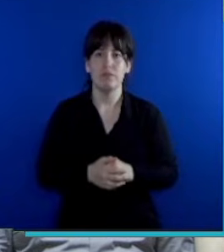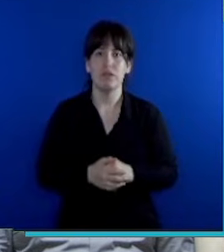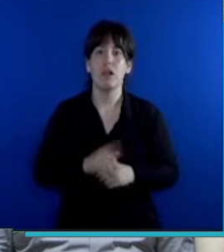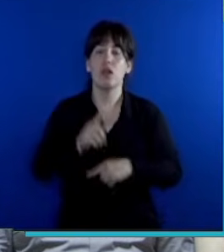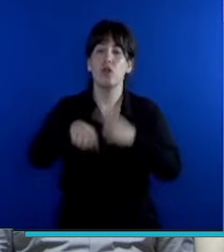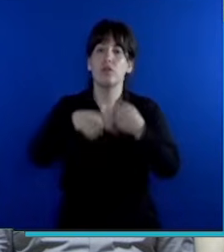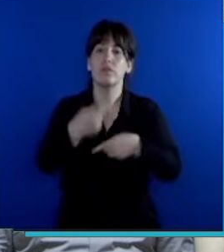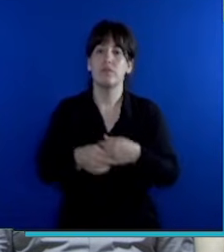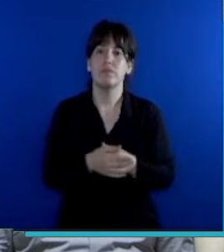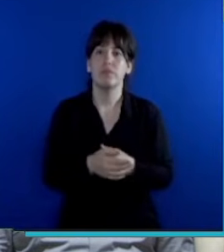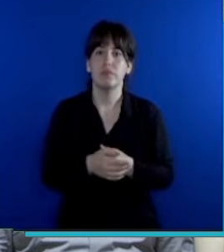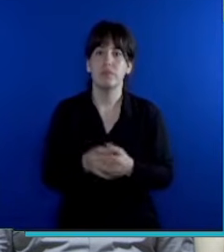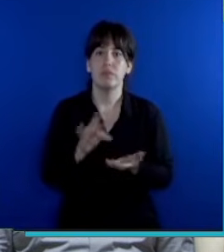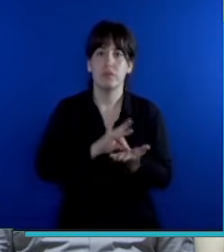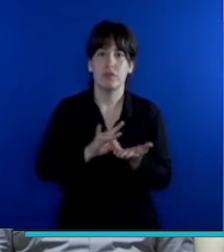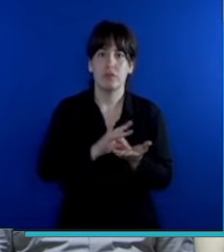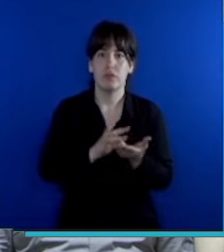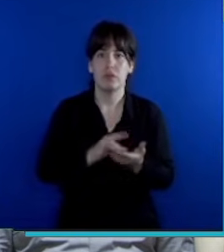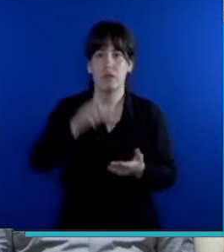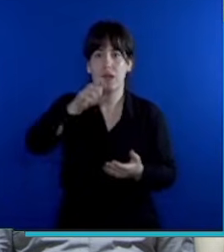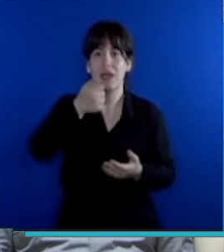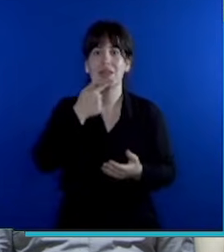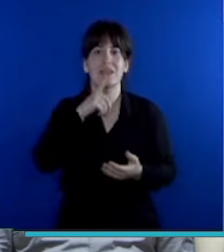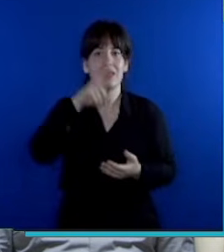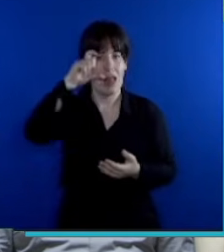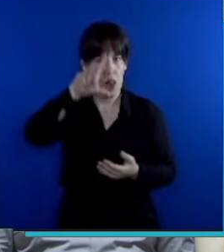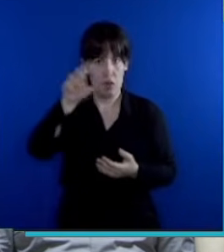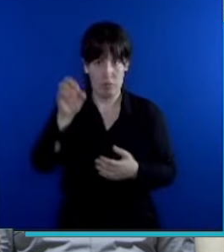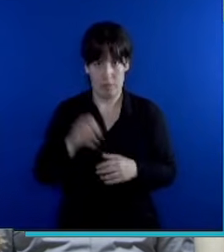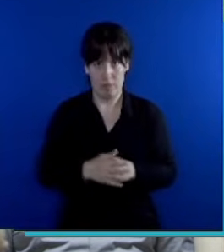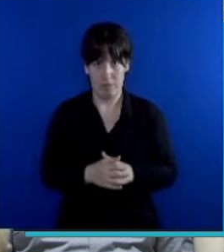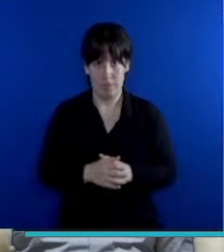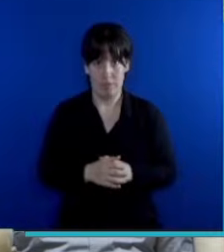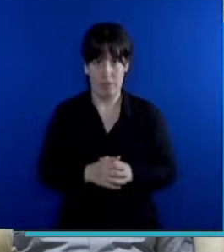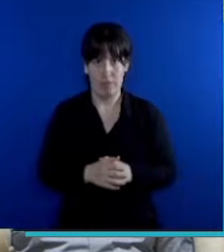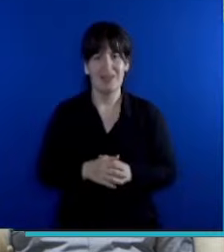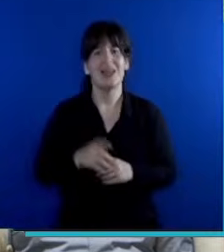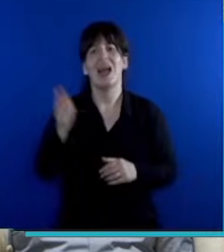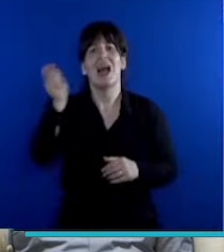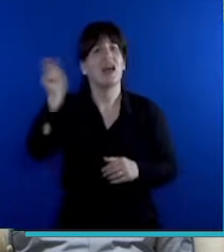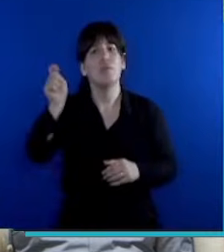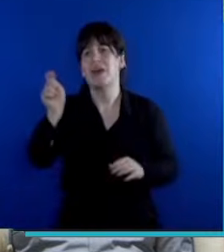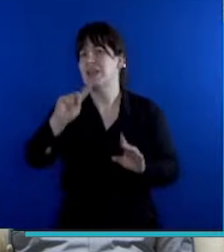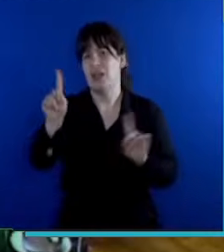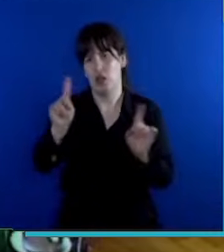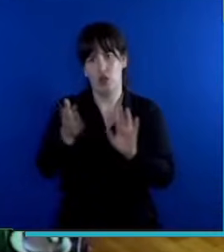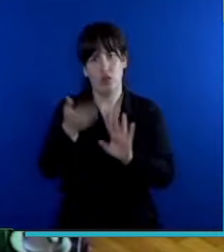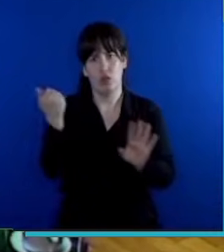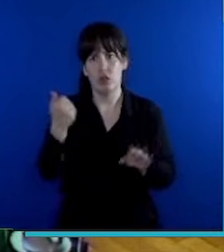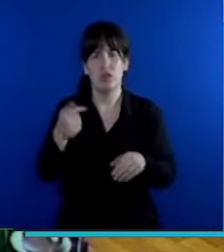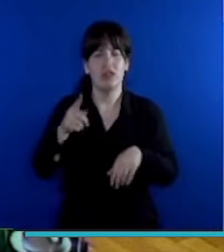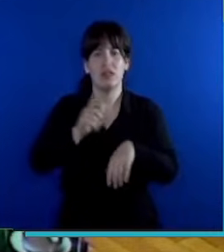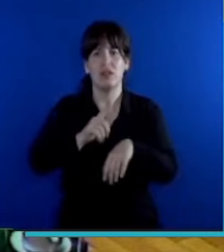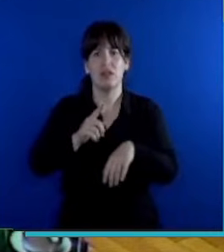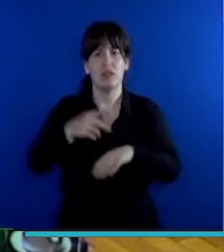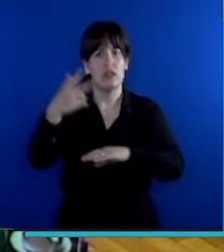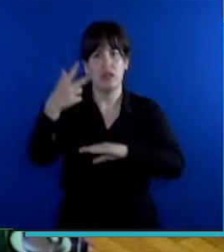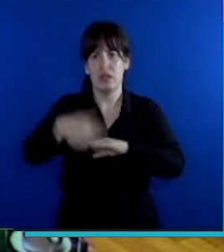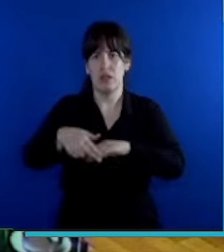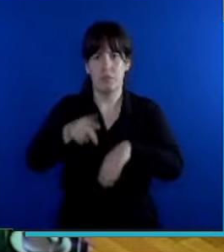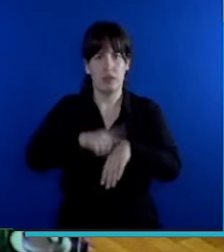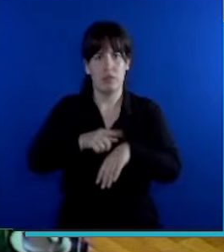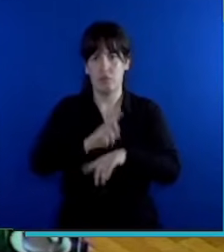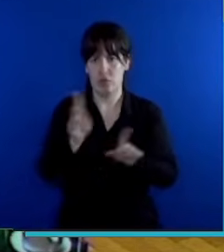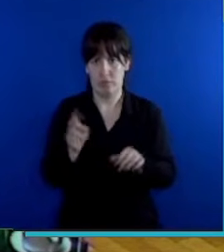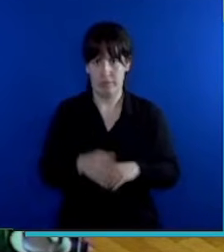Tiene la palabra el diputado Guillermo Castelo, hoy sin campanita. Sin campanita, sin límite y restricciones de horario. Gracias,